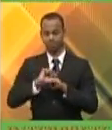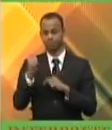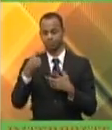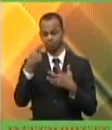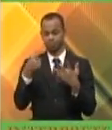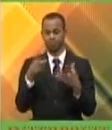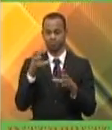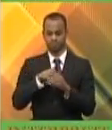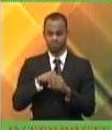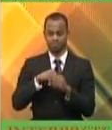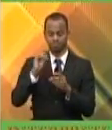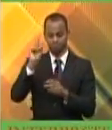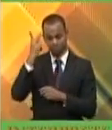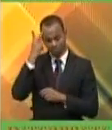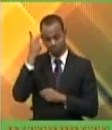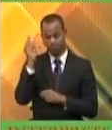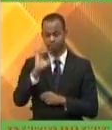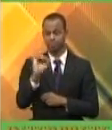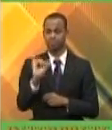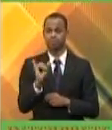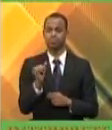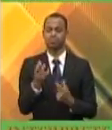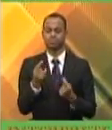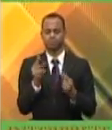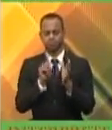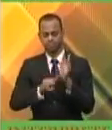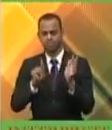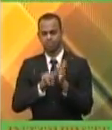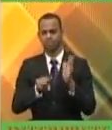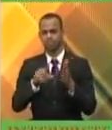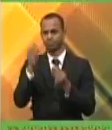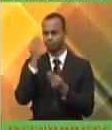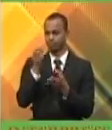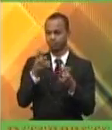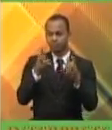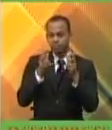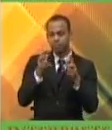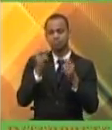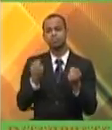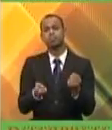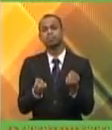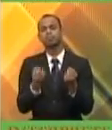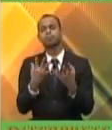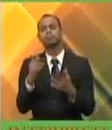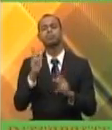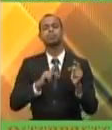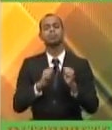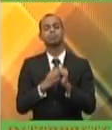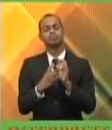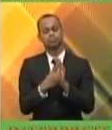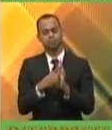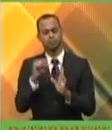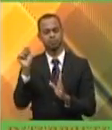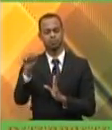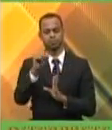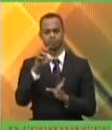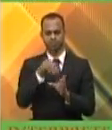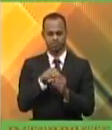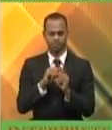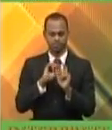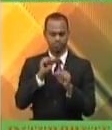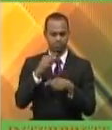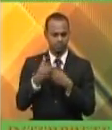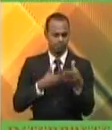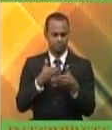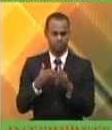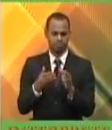tema que ha adoptado la política también levantar la información cuántas personas con discapacidad están angelena las dosis